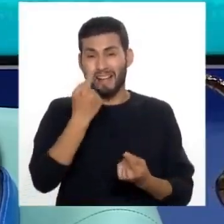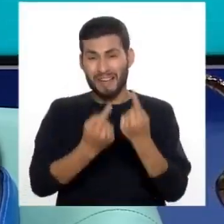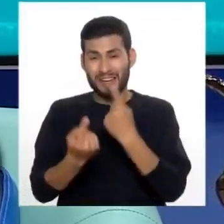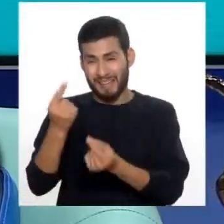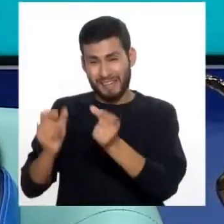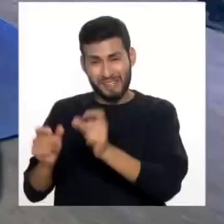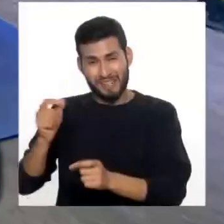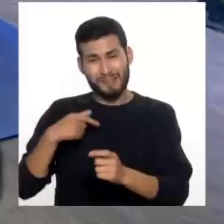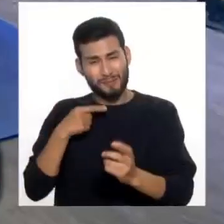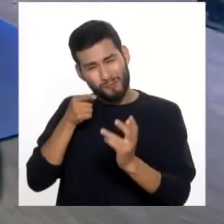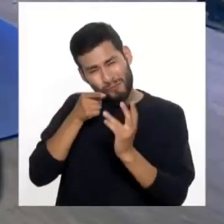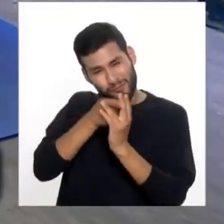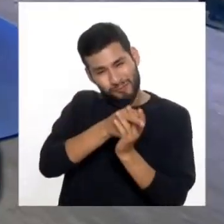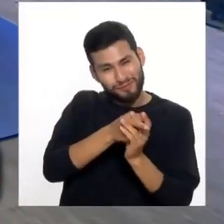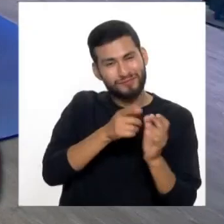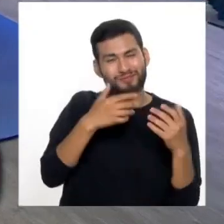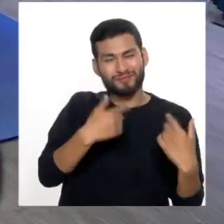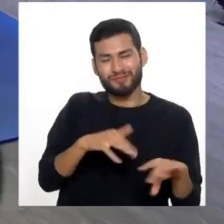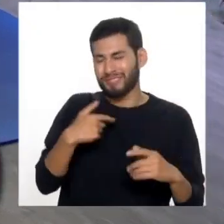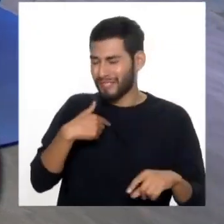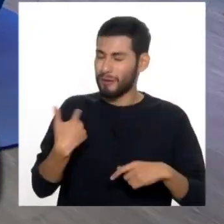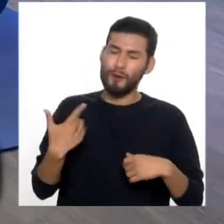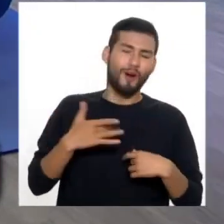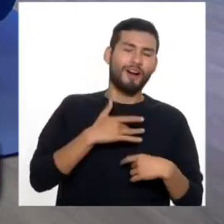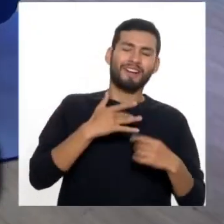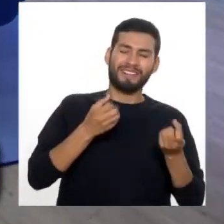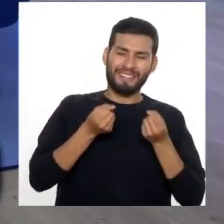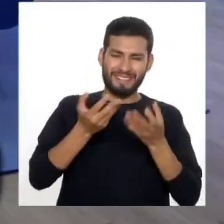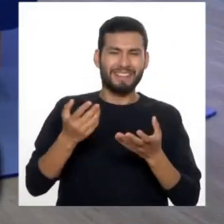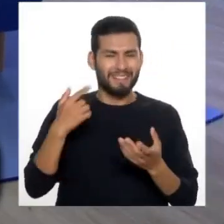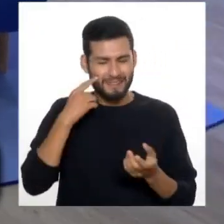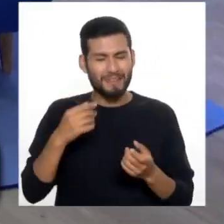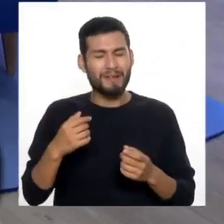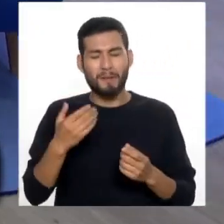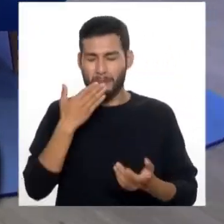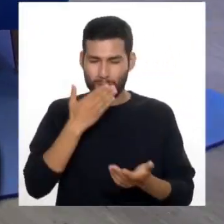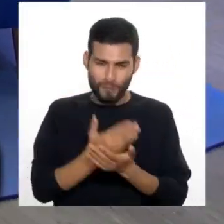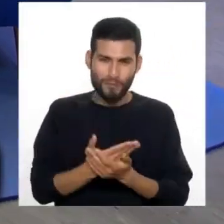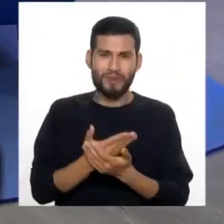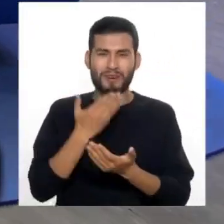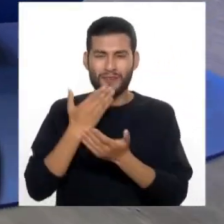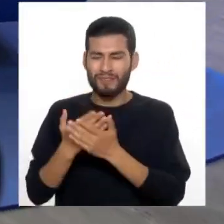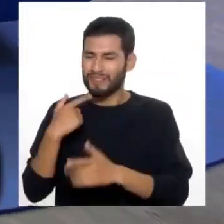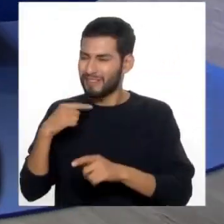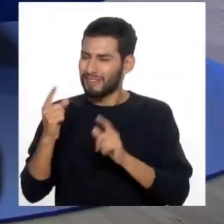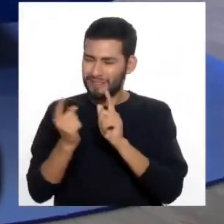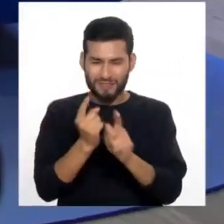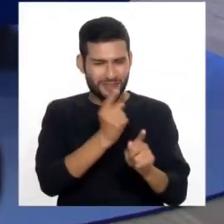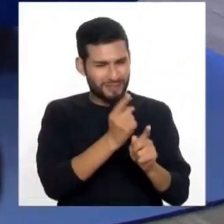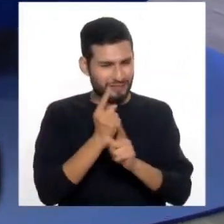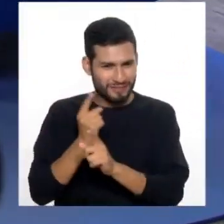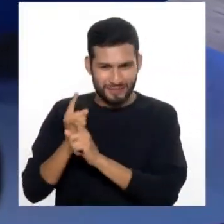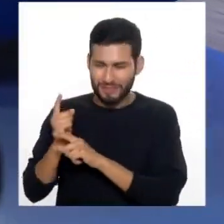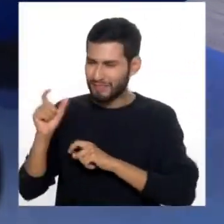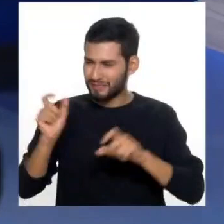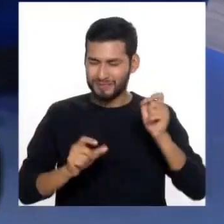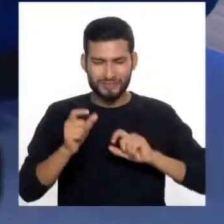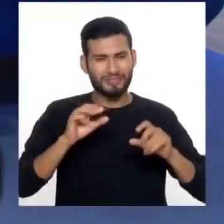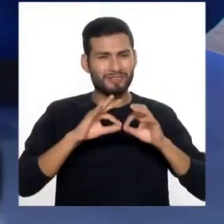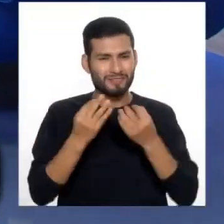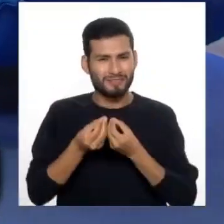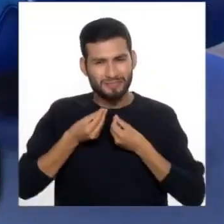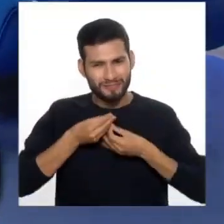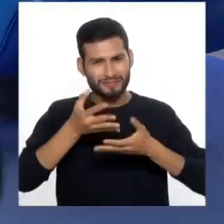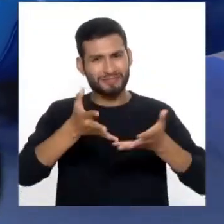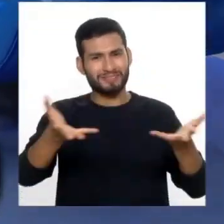persona es bastante difícil, pero creo que lo vengo haciendo de la manera correcta y pues llegando cada vez a más personas, a más